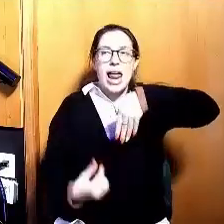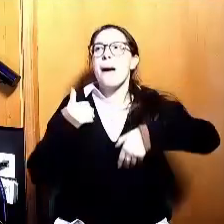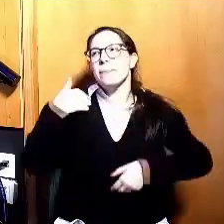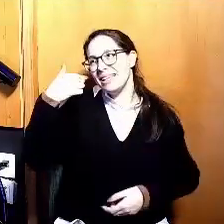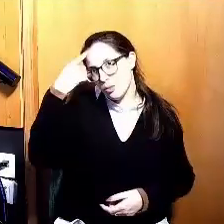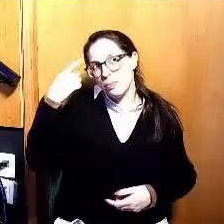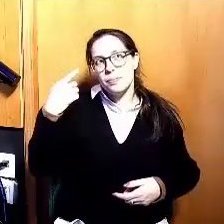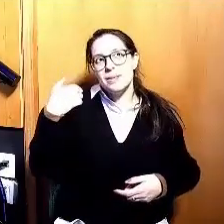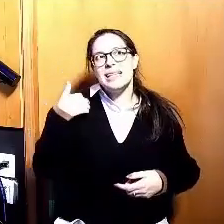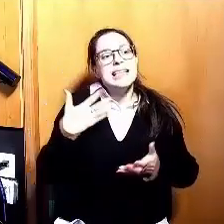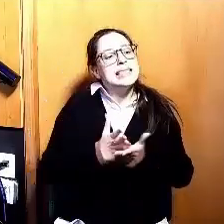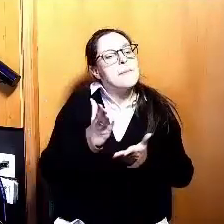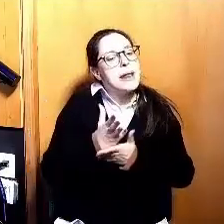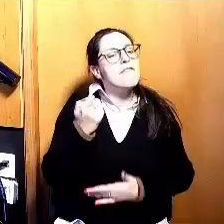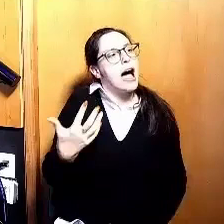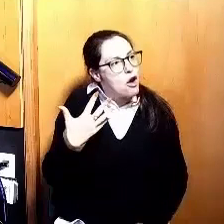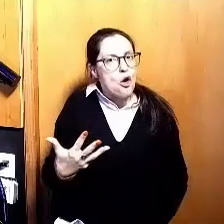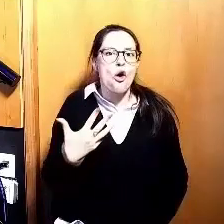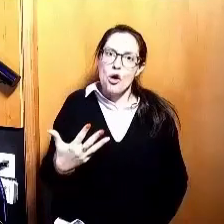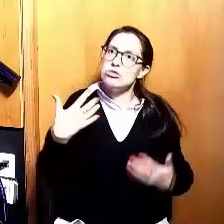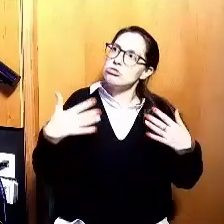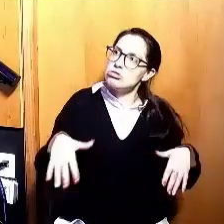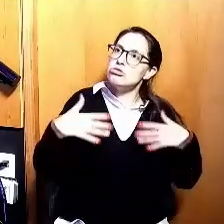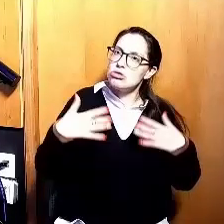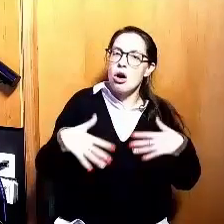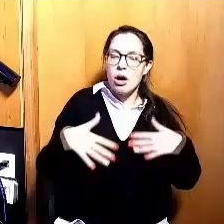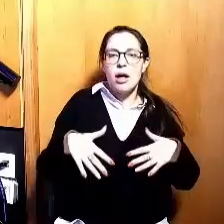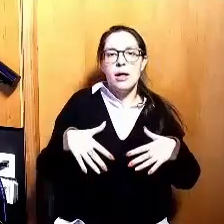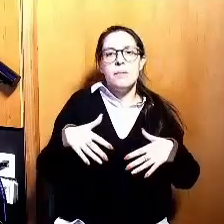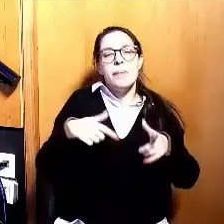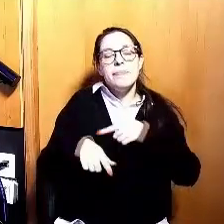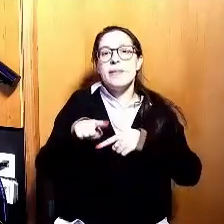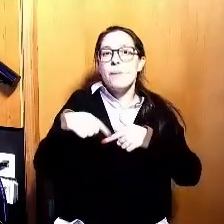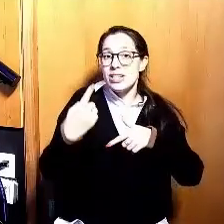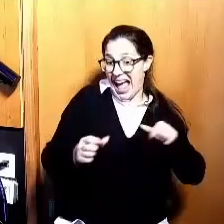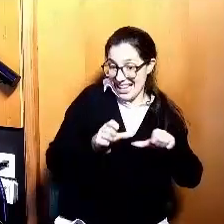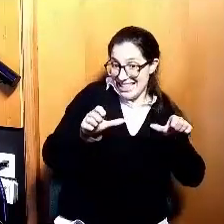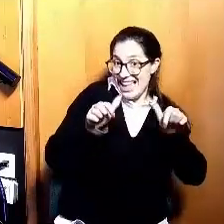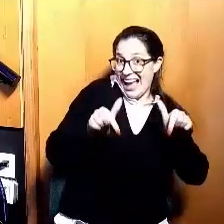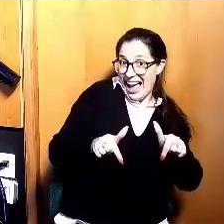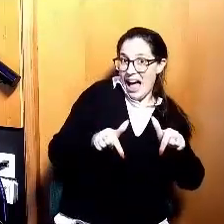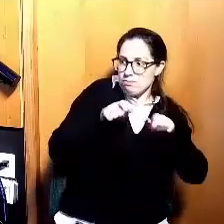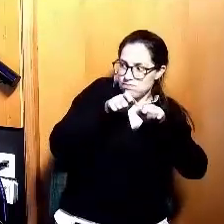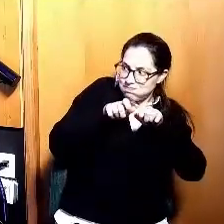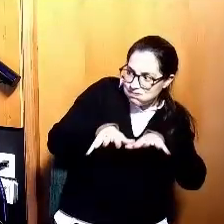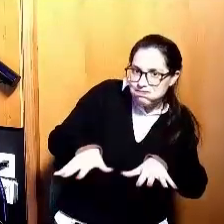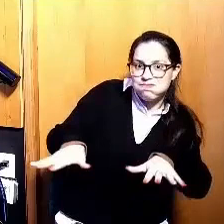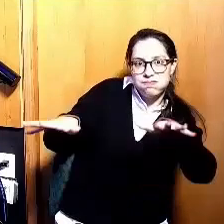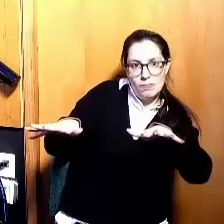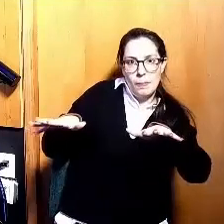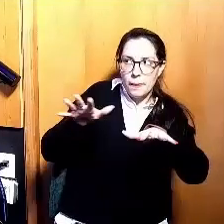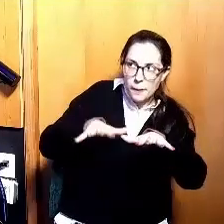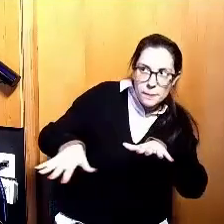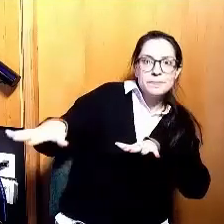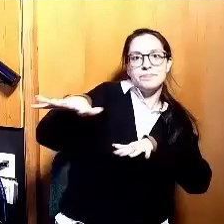siempre me parecía súper valioso ver cómo lo que se generaba en una Abrelatam repercutía en acciones de